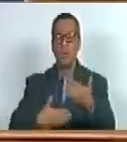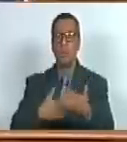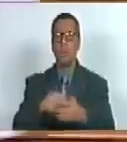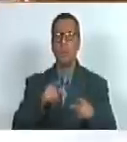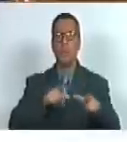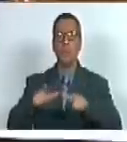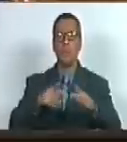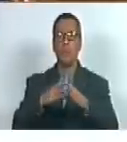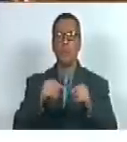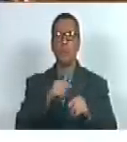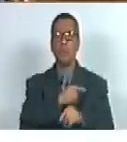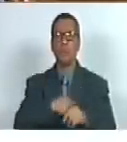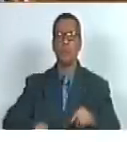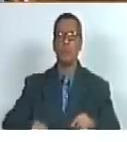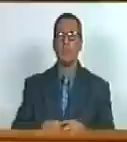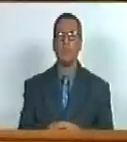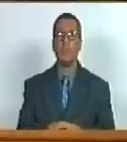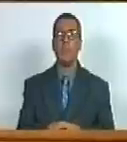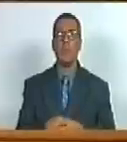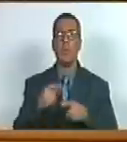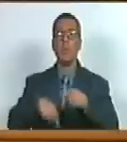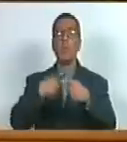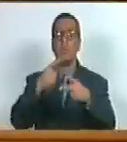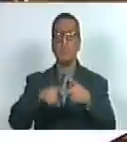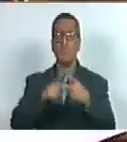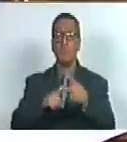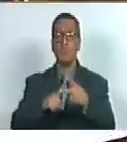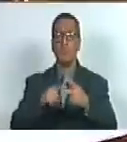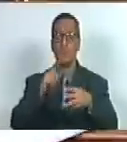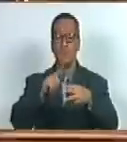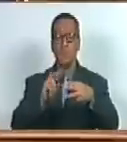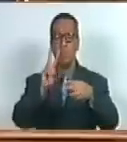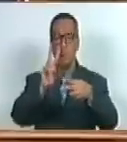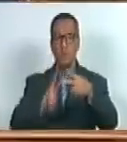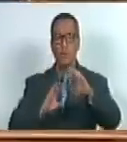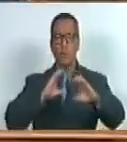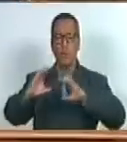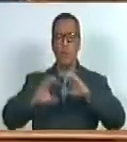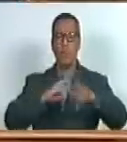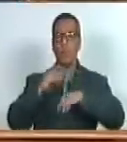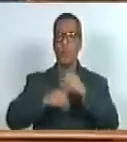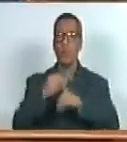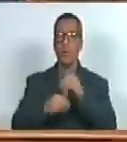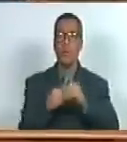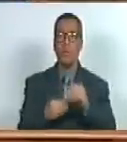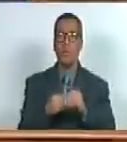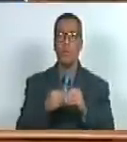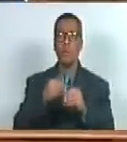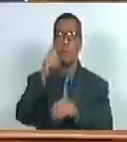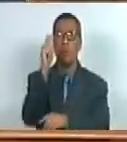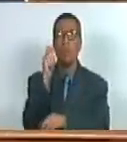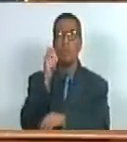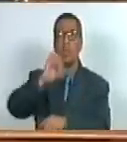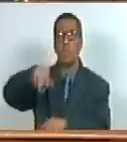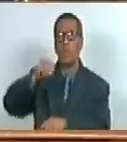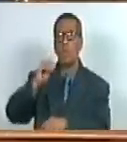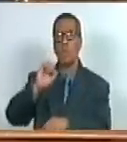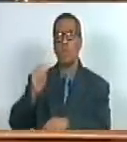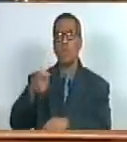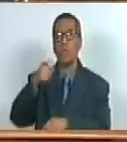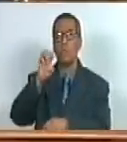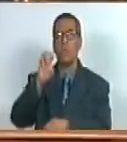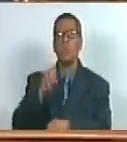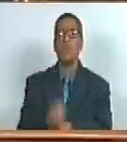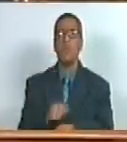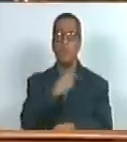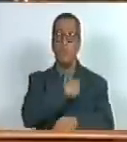esto es ciudadano presidente en cuenta siguiente cuenta número dos comunicación dirigida al diputado Jorge Rodríguez Gómez